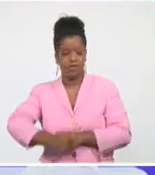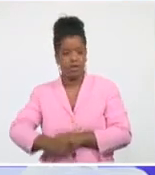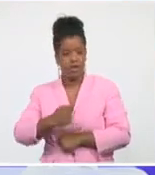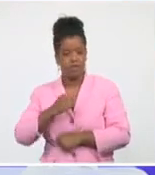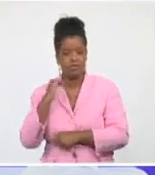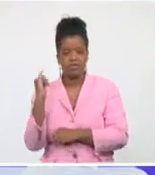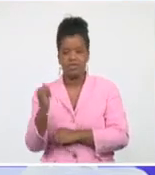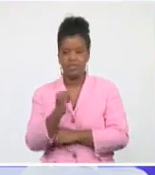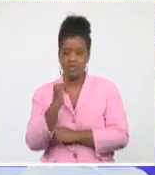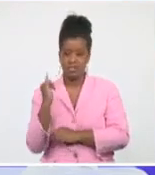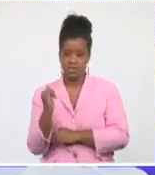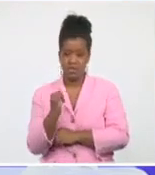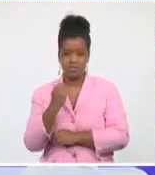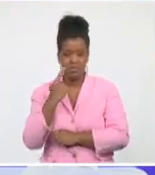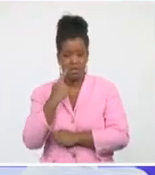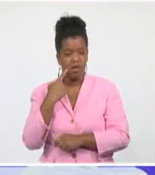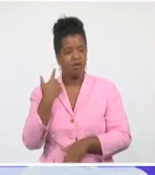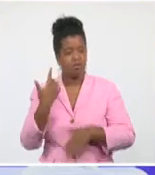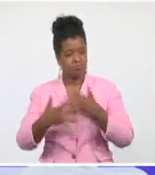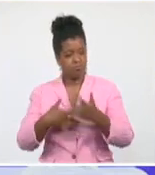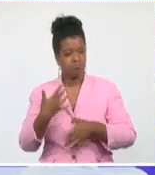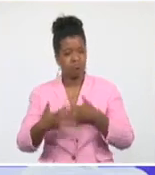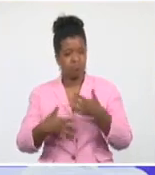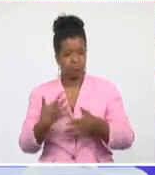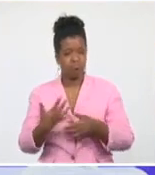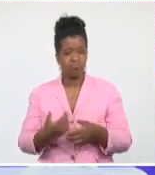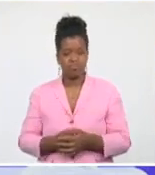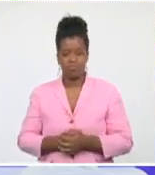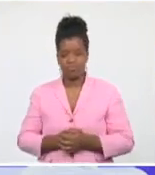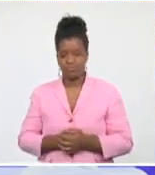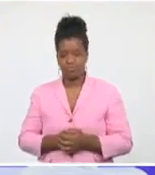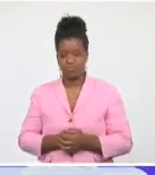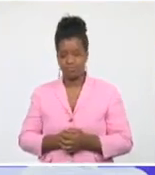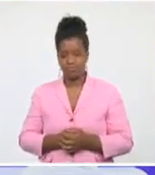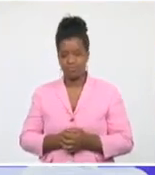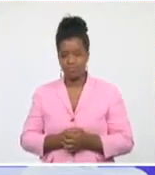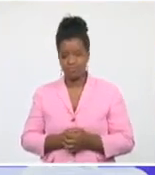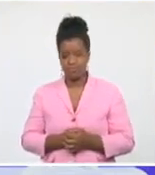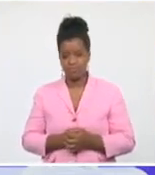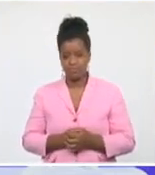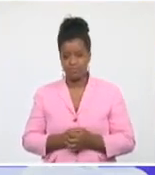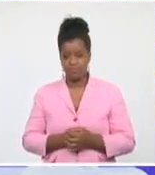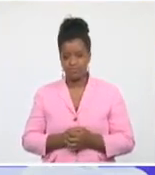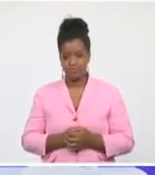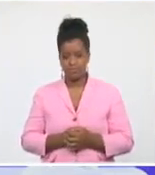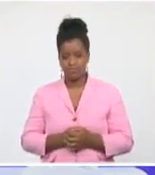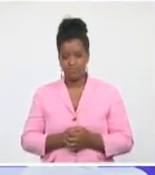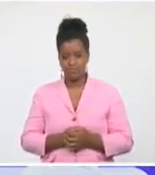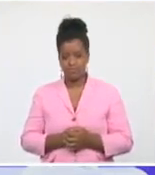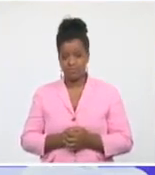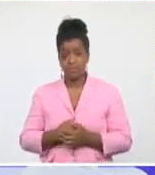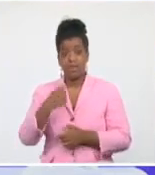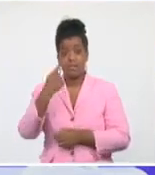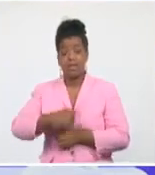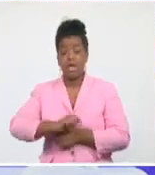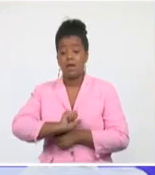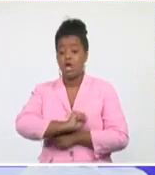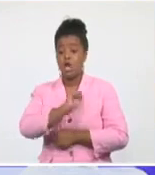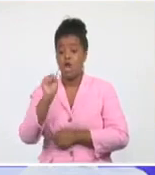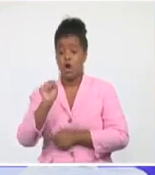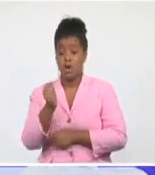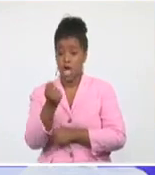y obstaculizan su legítimo derecho al desarrollo. Hasta que se logre instaurar un orden